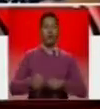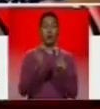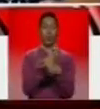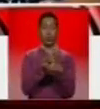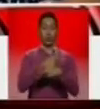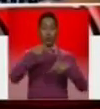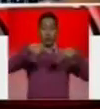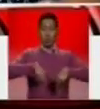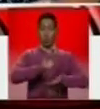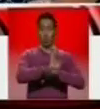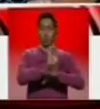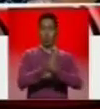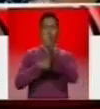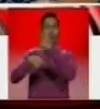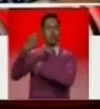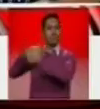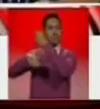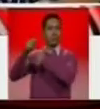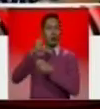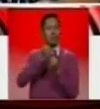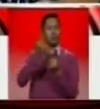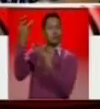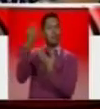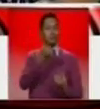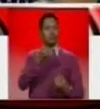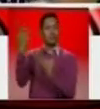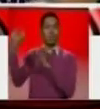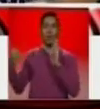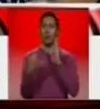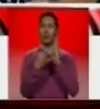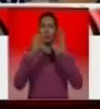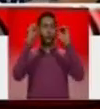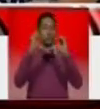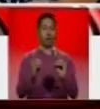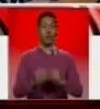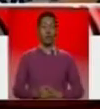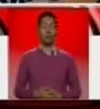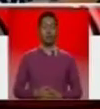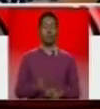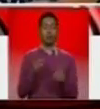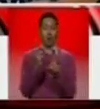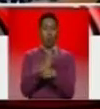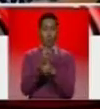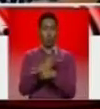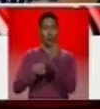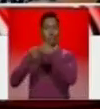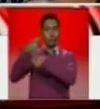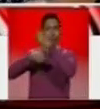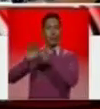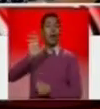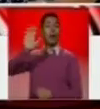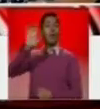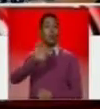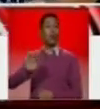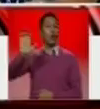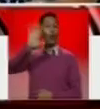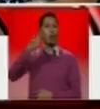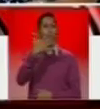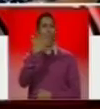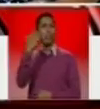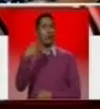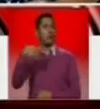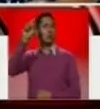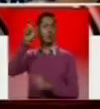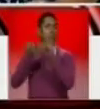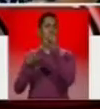de sus productos sin aranceles. La Unión Europea posee un mercado de más de 500 millones de habitantes y es el destino del 27%